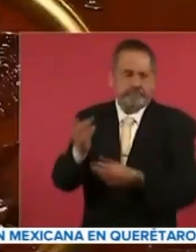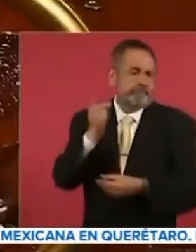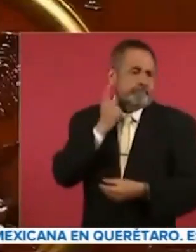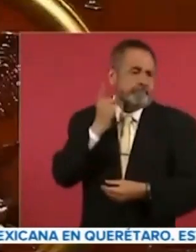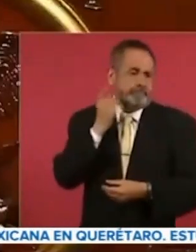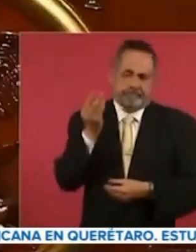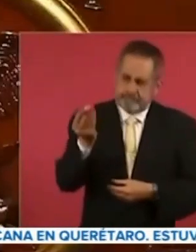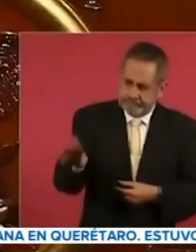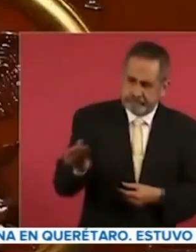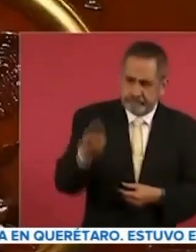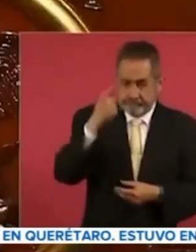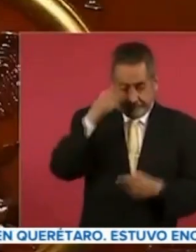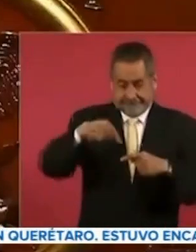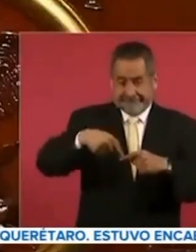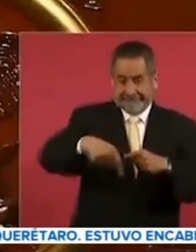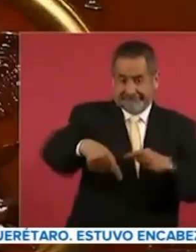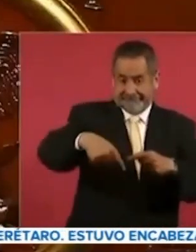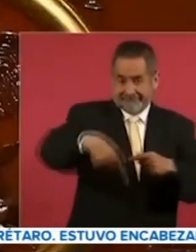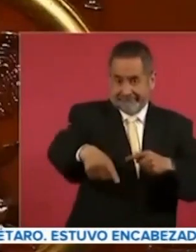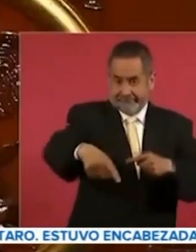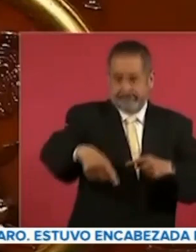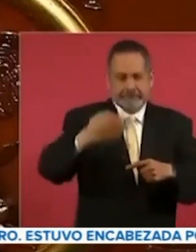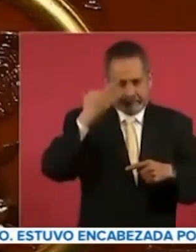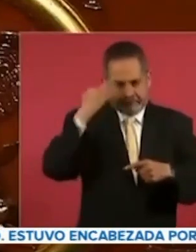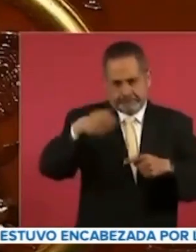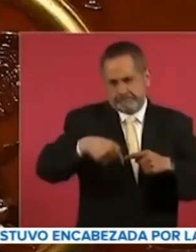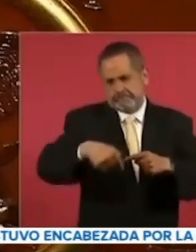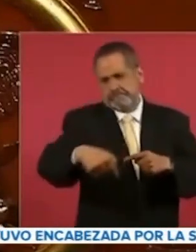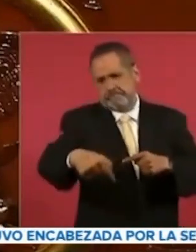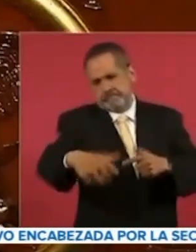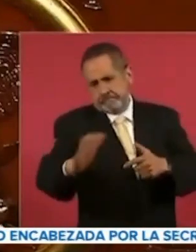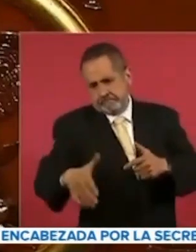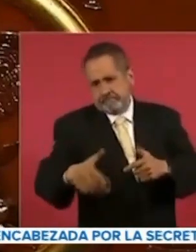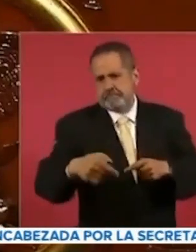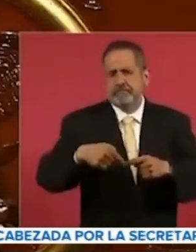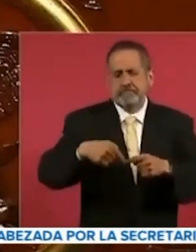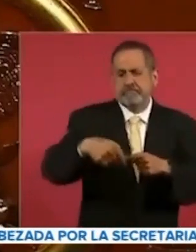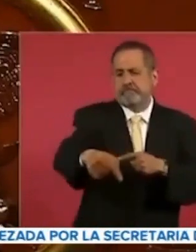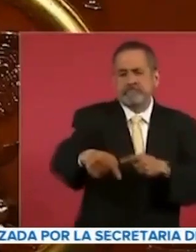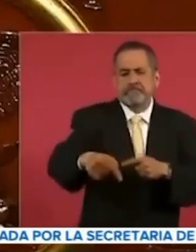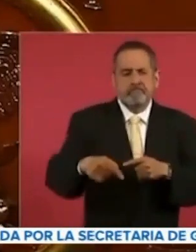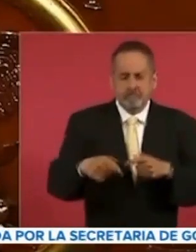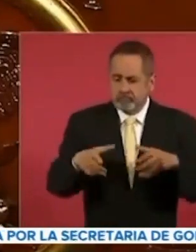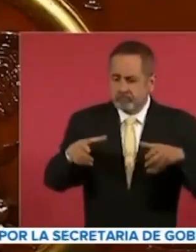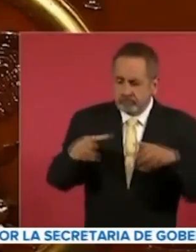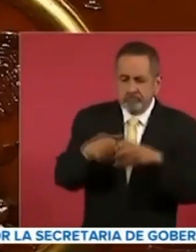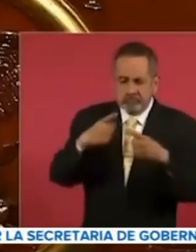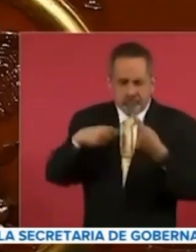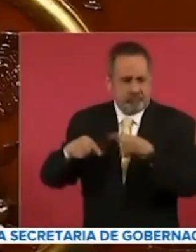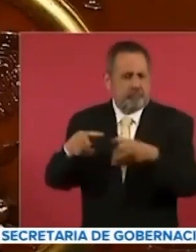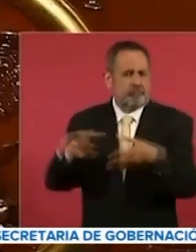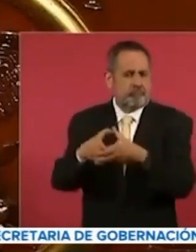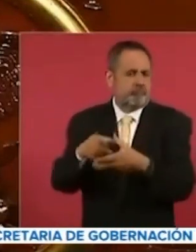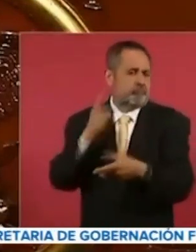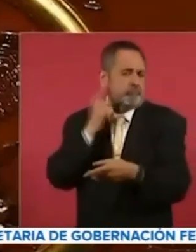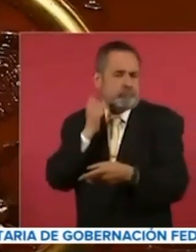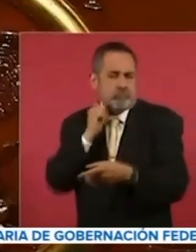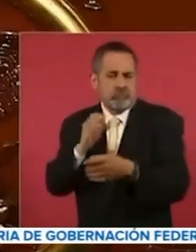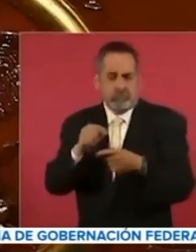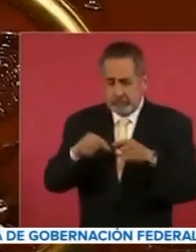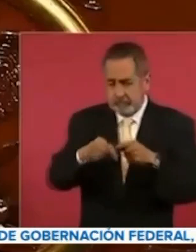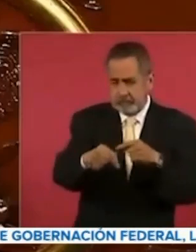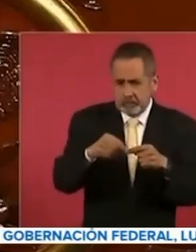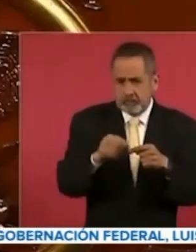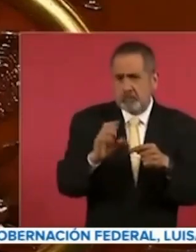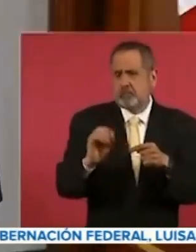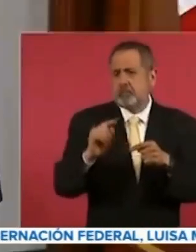al congreso de la unión para su análisis primero votación y en su caso aprobación pas